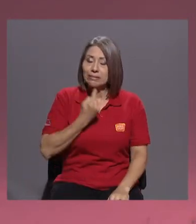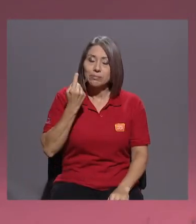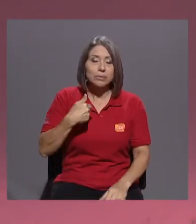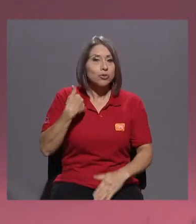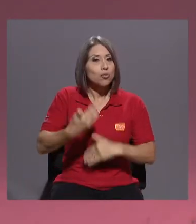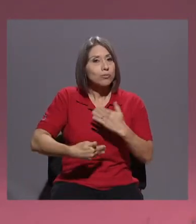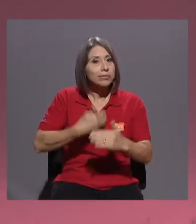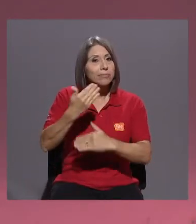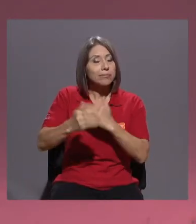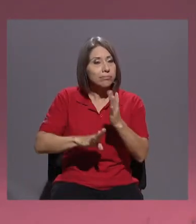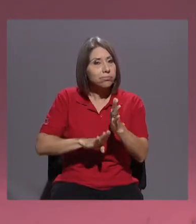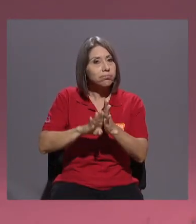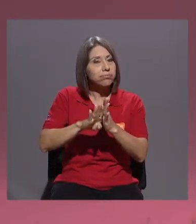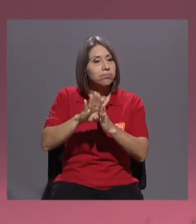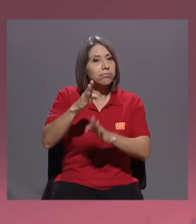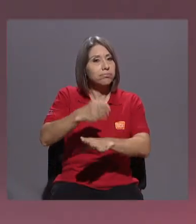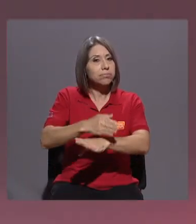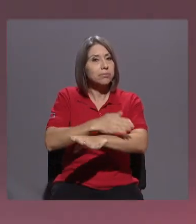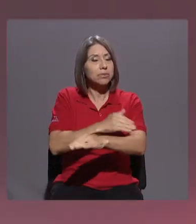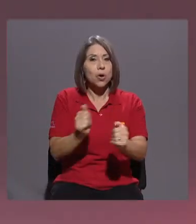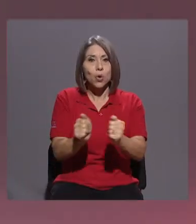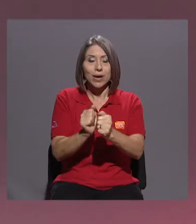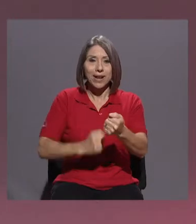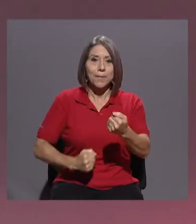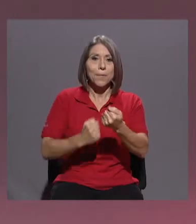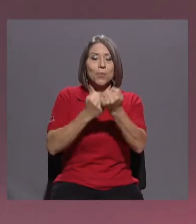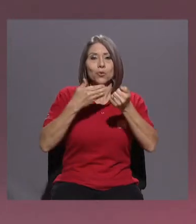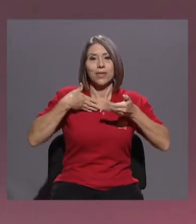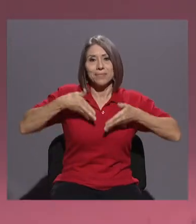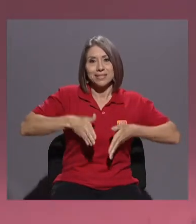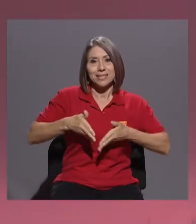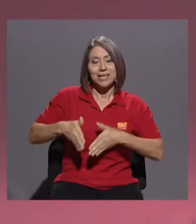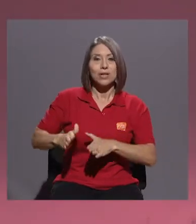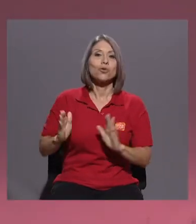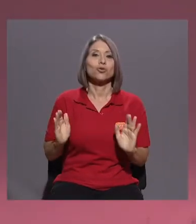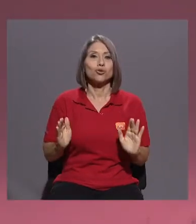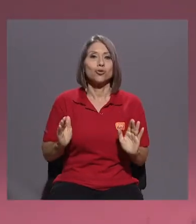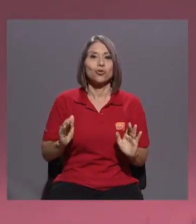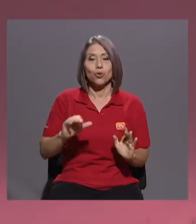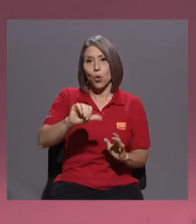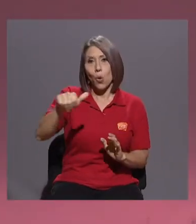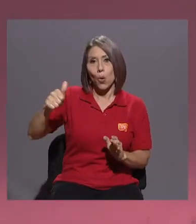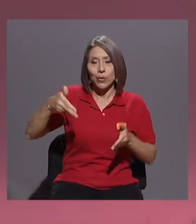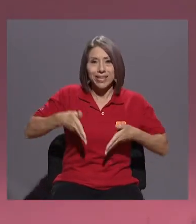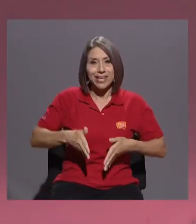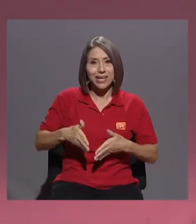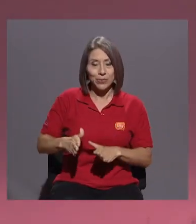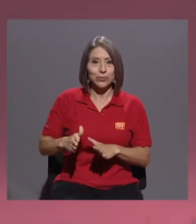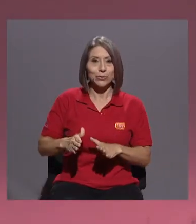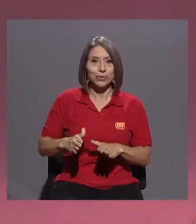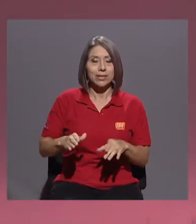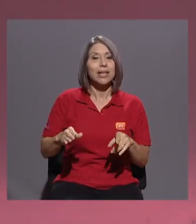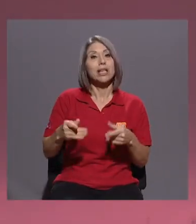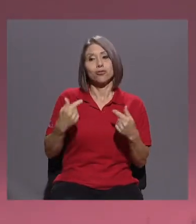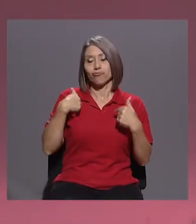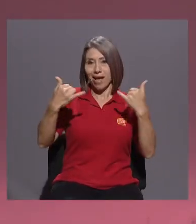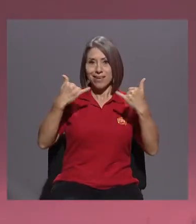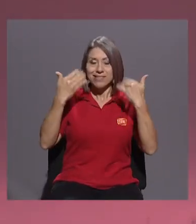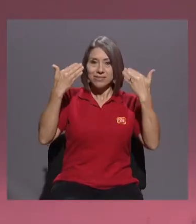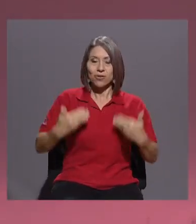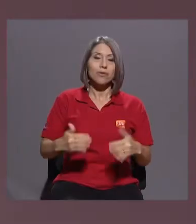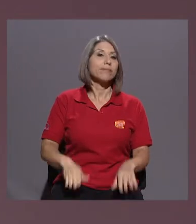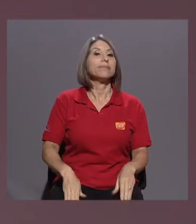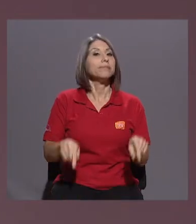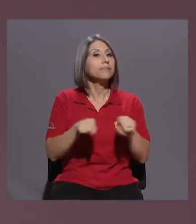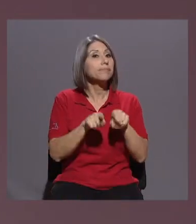cada día Voy saliendo adelante Con el apoyo De mis hijos Mis demás hijos Y mi hijo Aquí